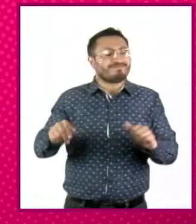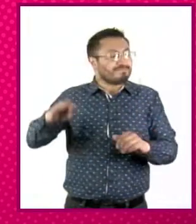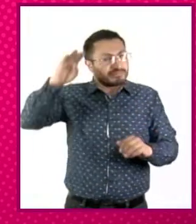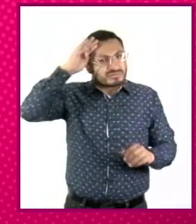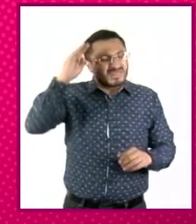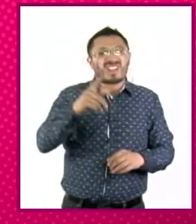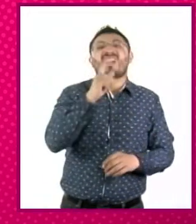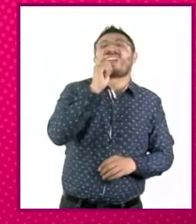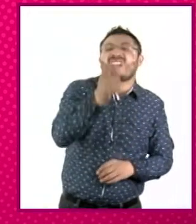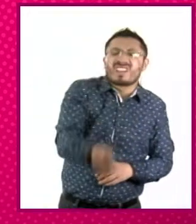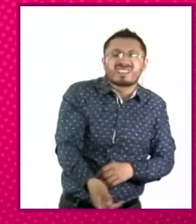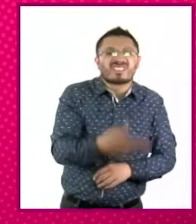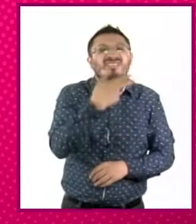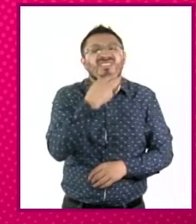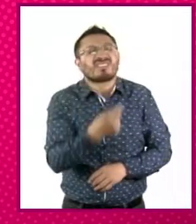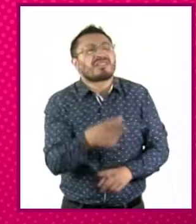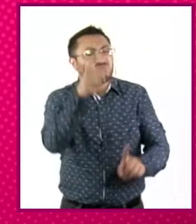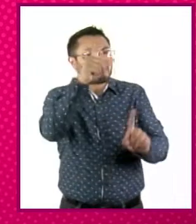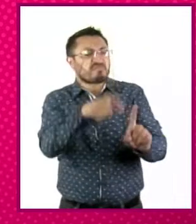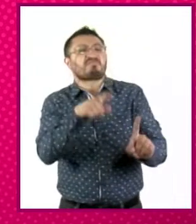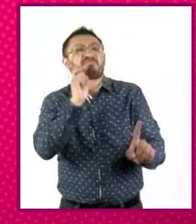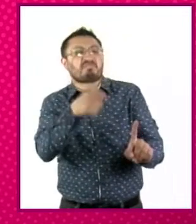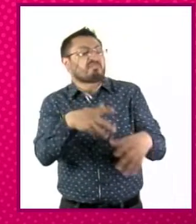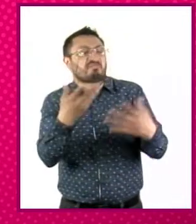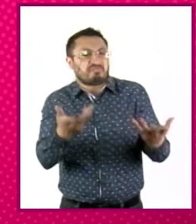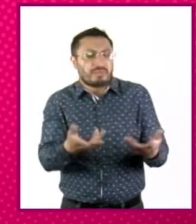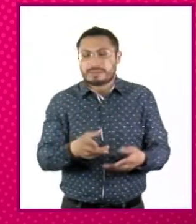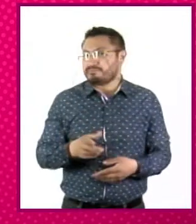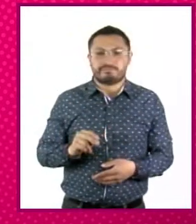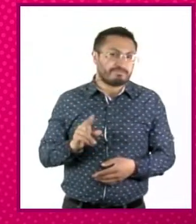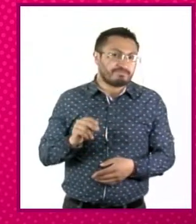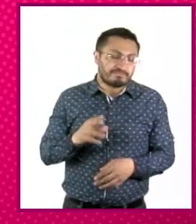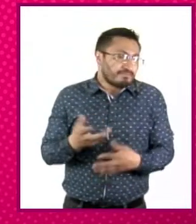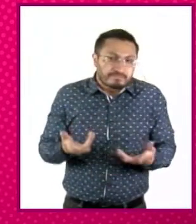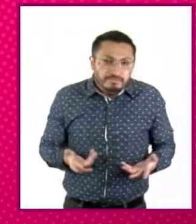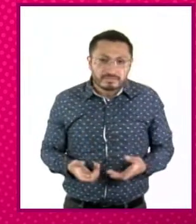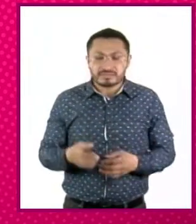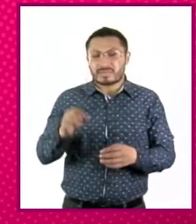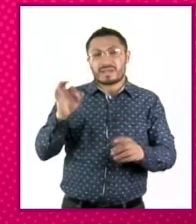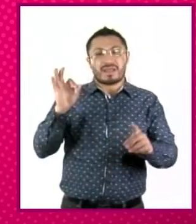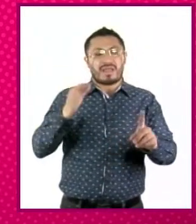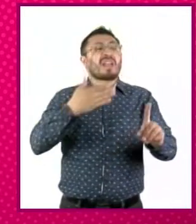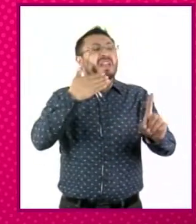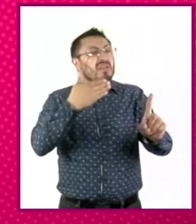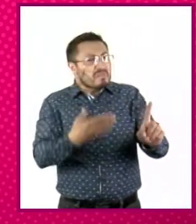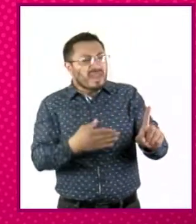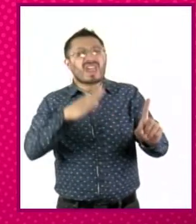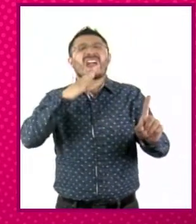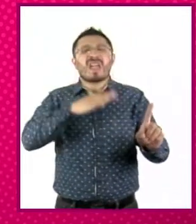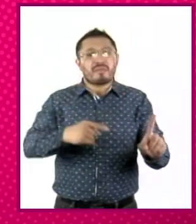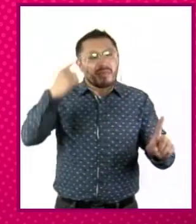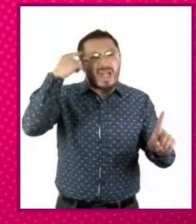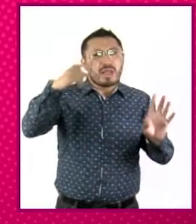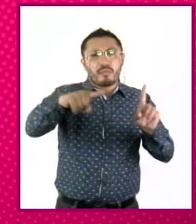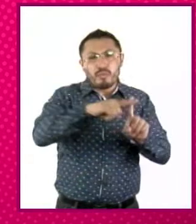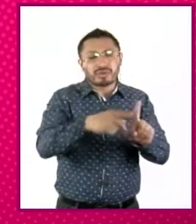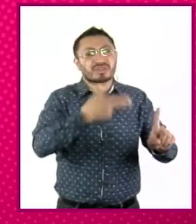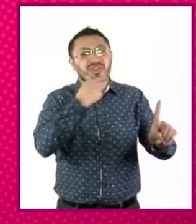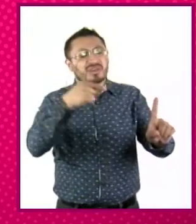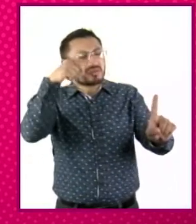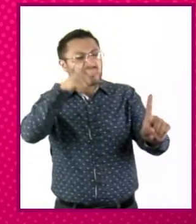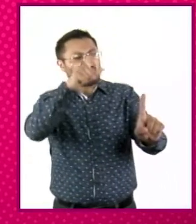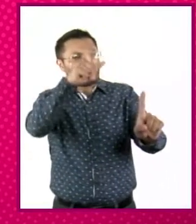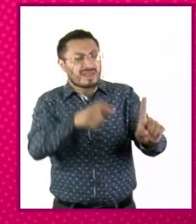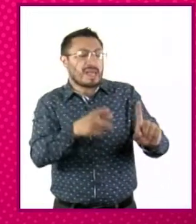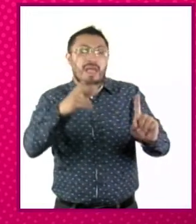qué significa ser hombre, nadie se pregunta si es adecuado, bueno, positivo, etcétera, ser varón y cómo